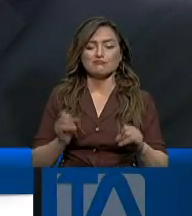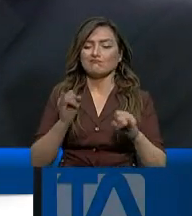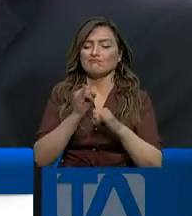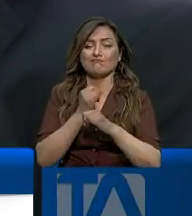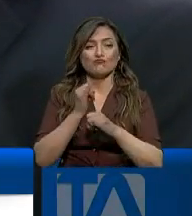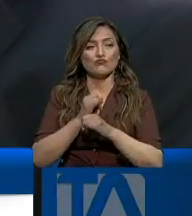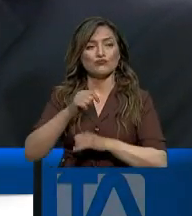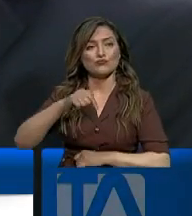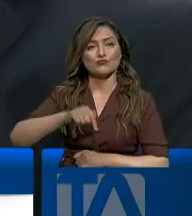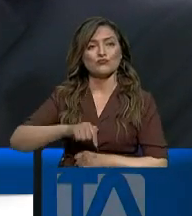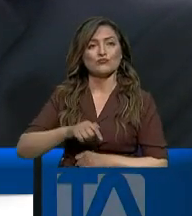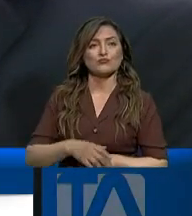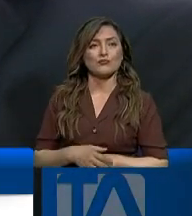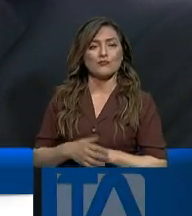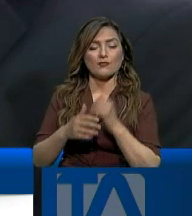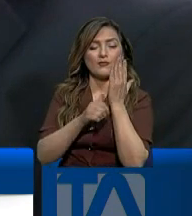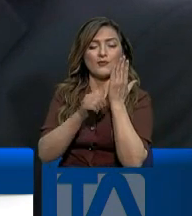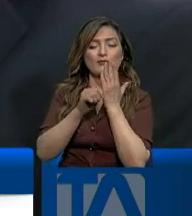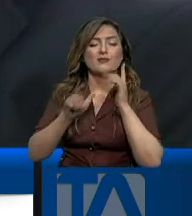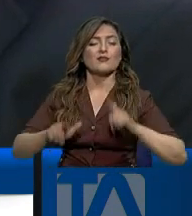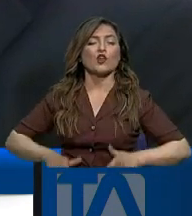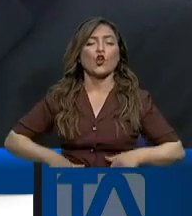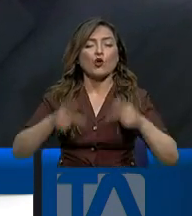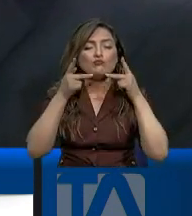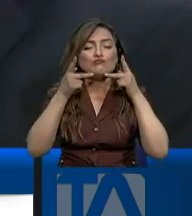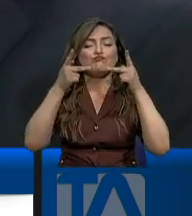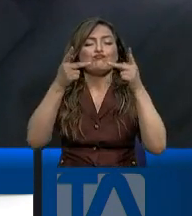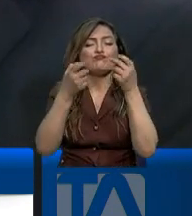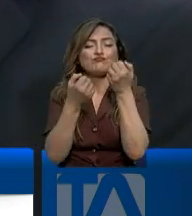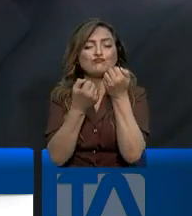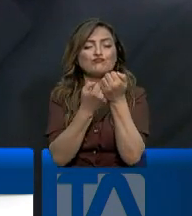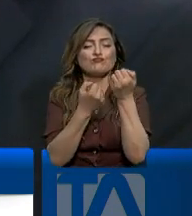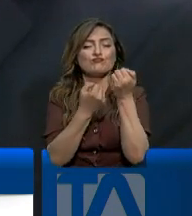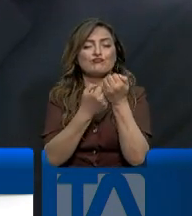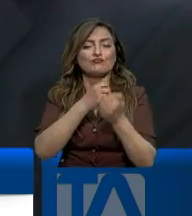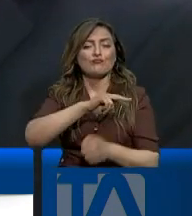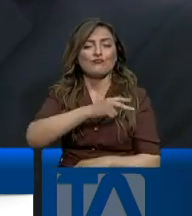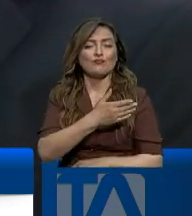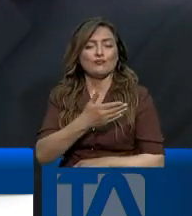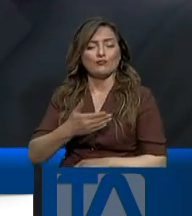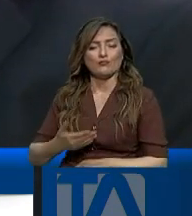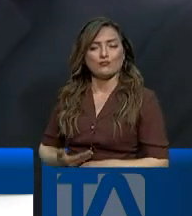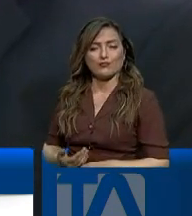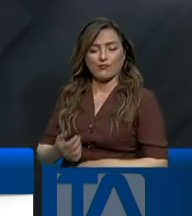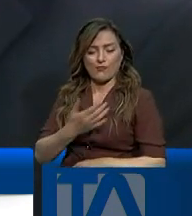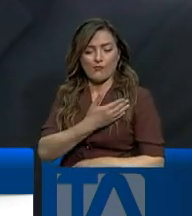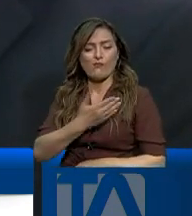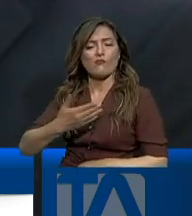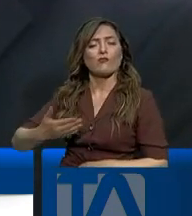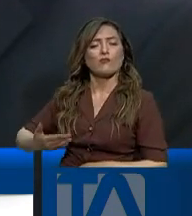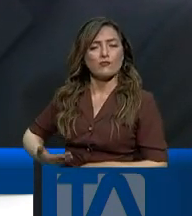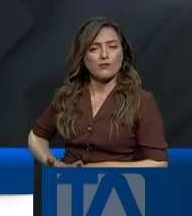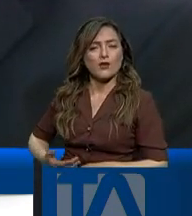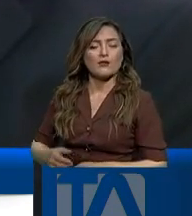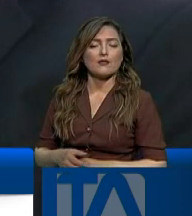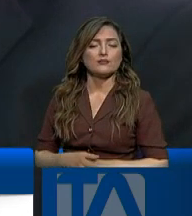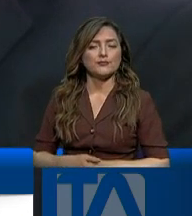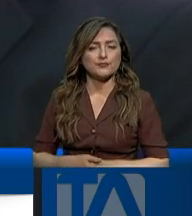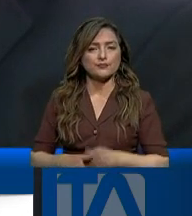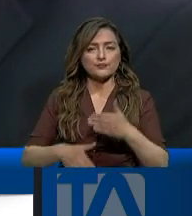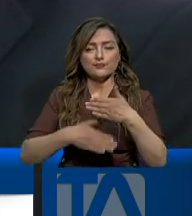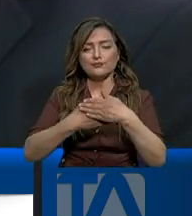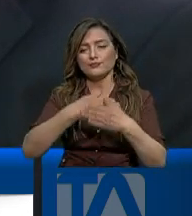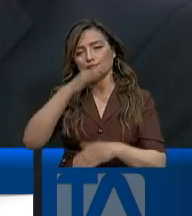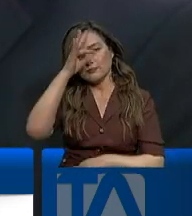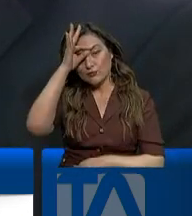y como parte del ministerio de salud pública y con el apoyo de la vicepresidencia y de la presidencia es que todos los hospitales